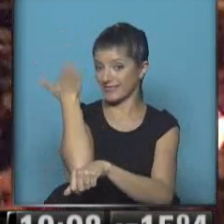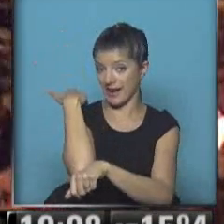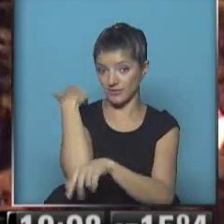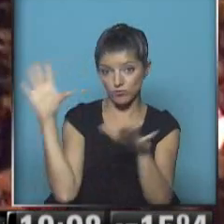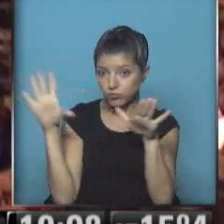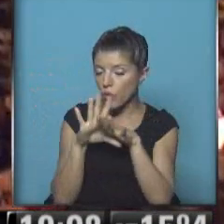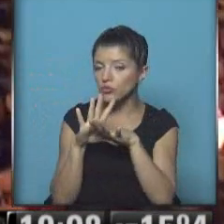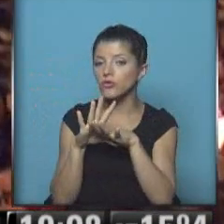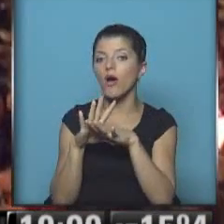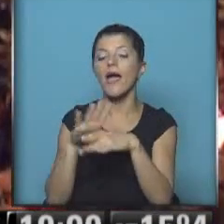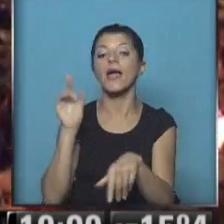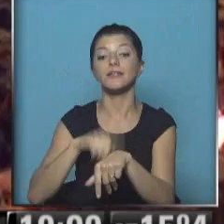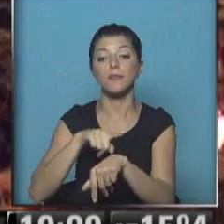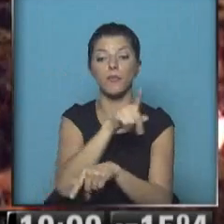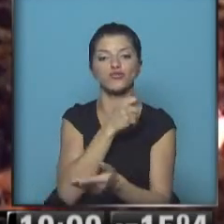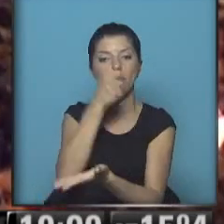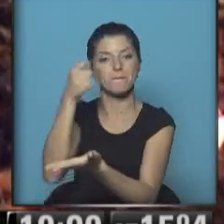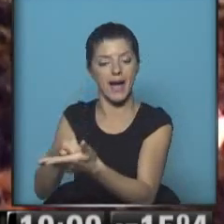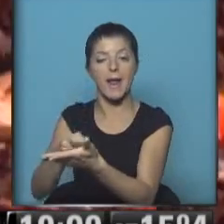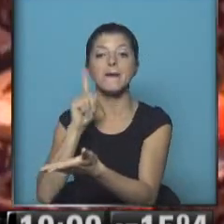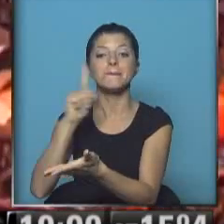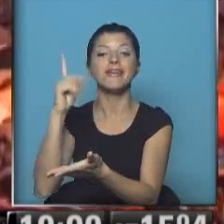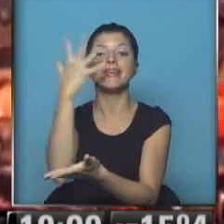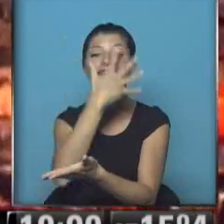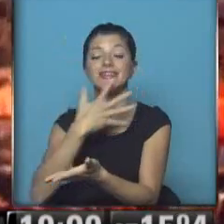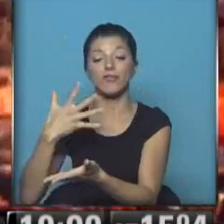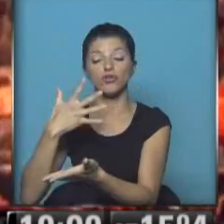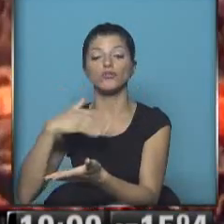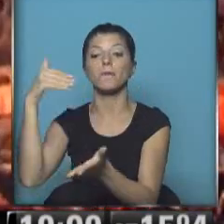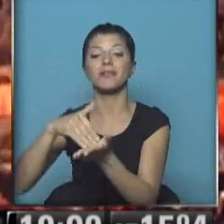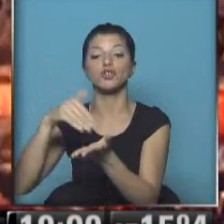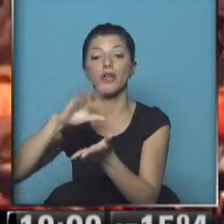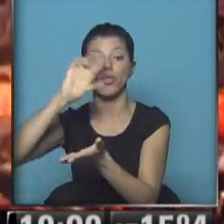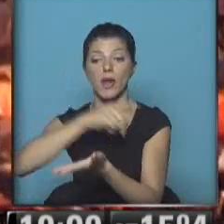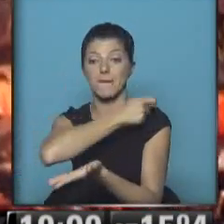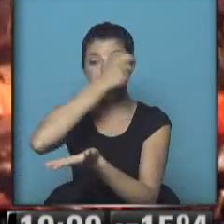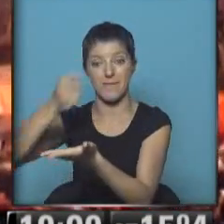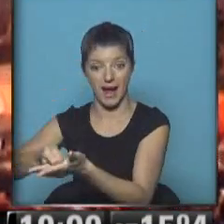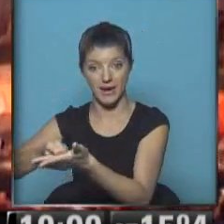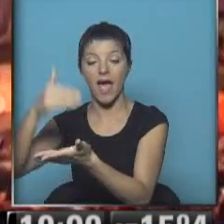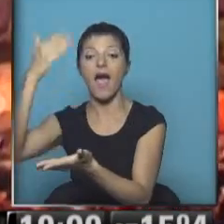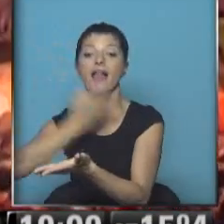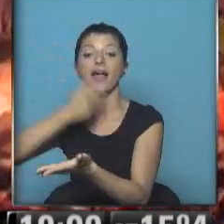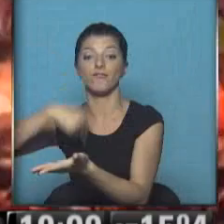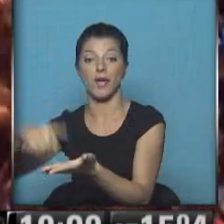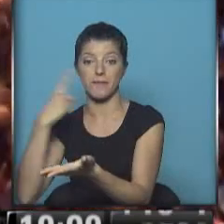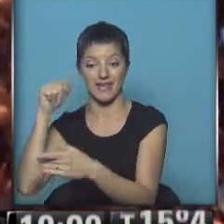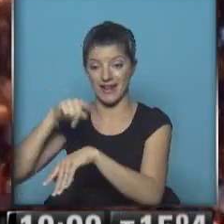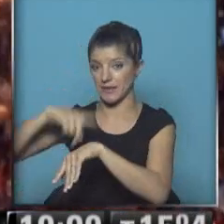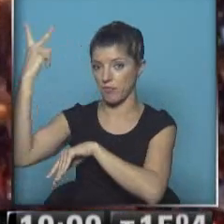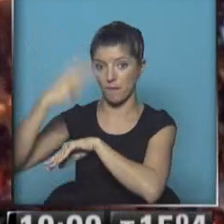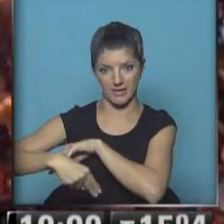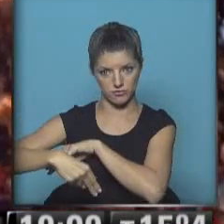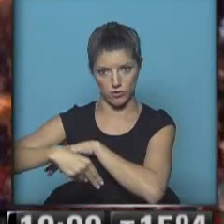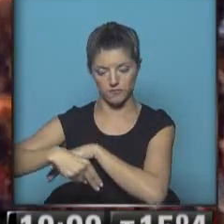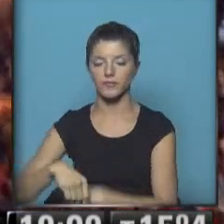el plazo del pago de 1.500 millones de dólares por parte de Grecia al Fondo Monetario Internacional.